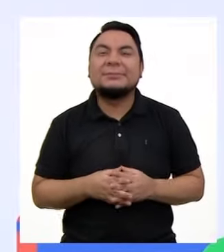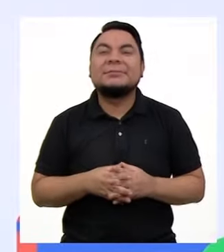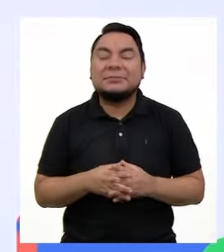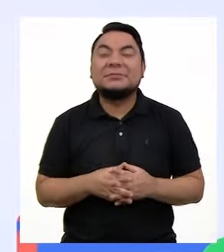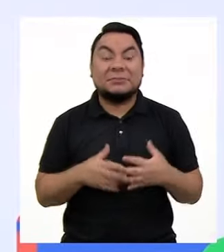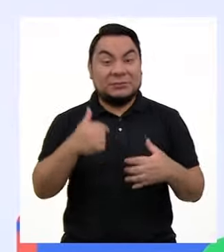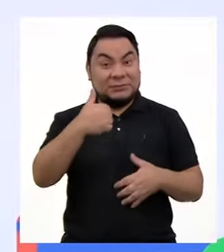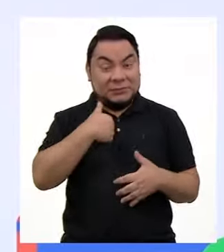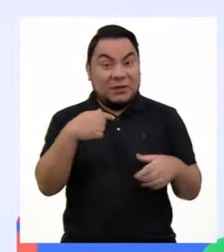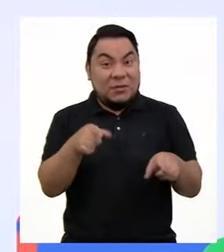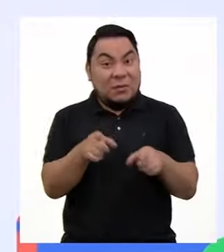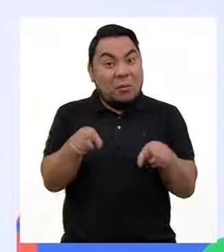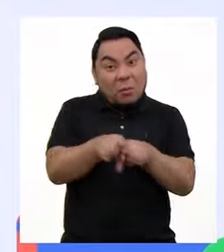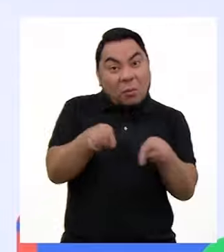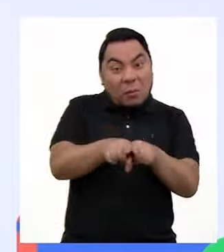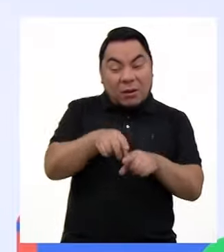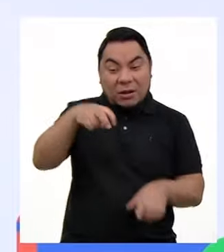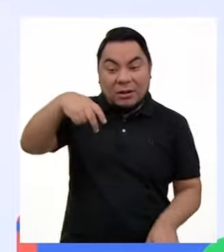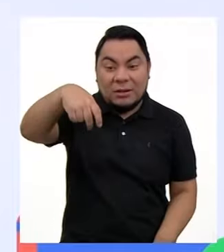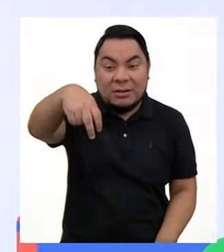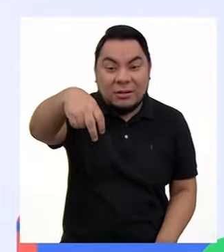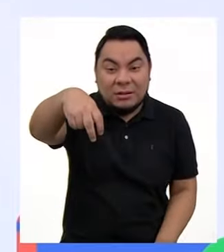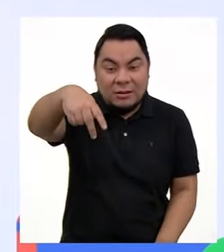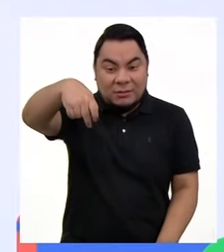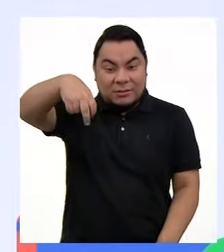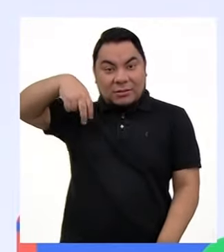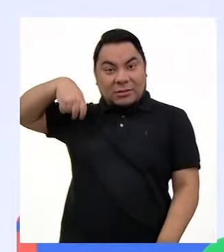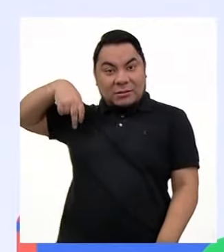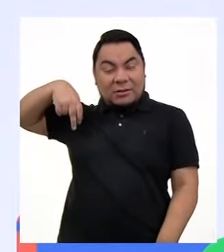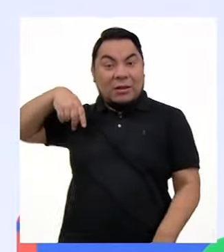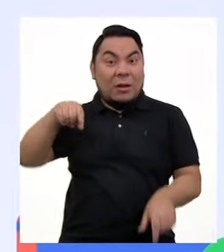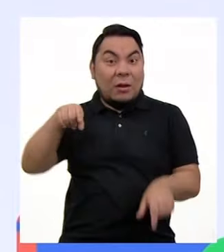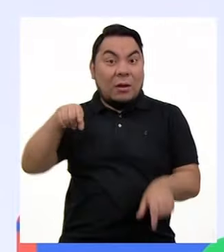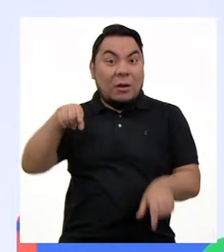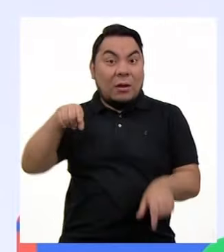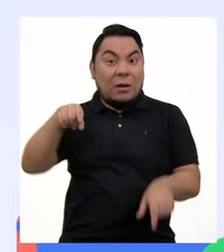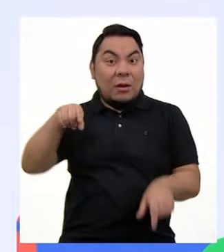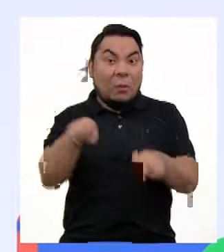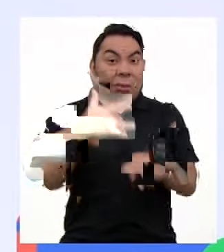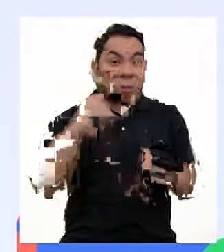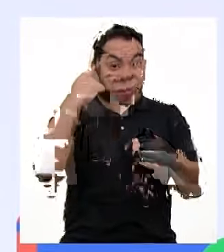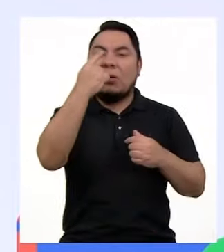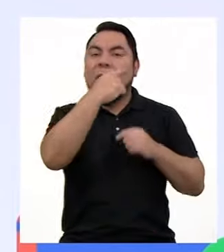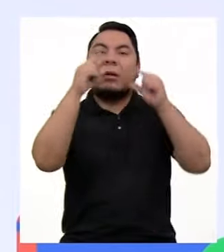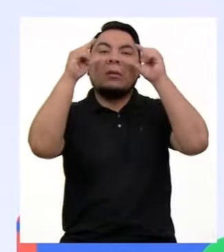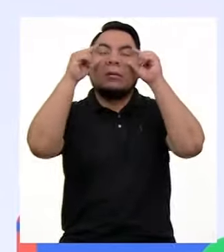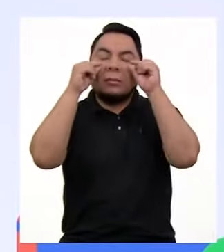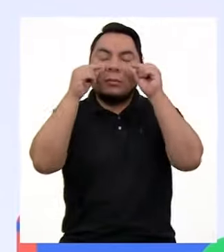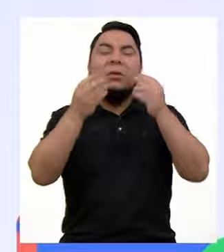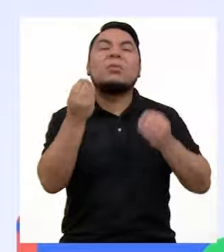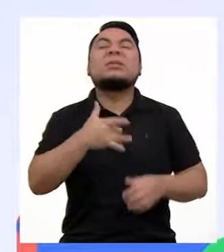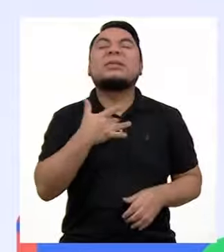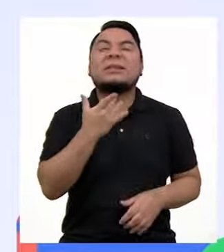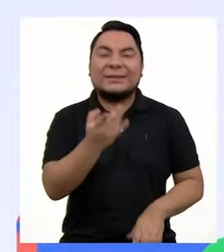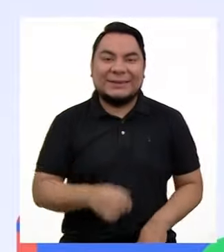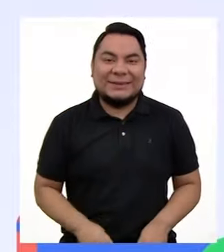¿Fue igual caminar para adelante y para atrás? ¿Cómo se sintieron los ojos?